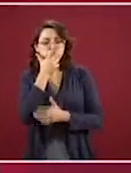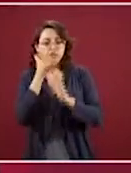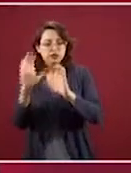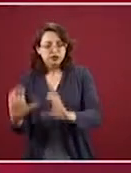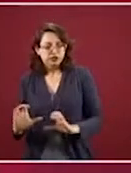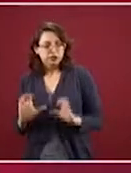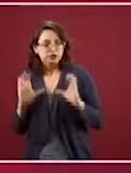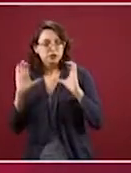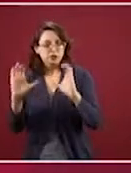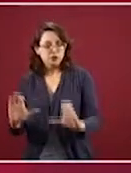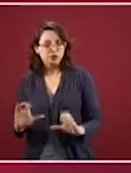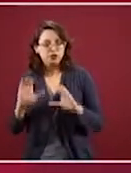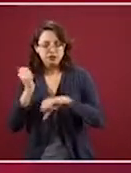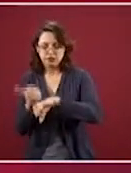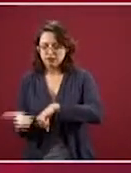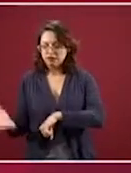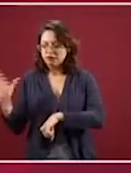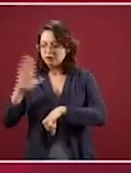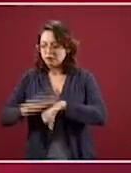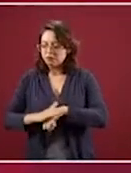de los ciudadanos